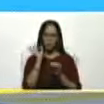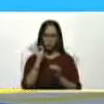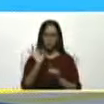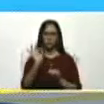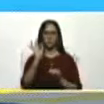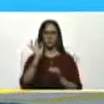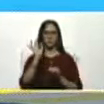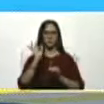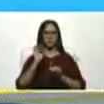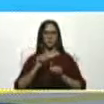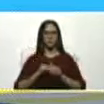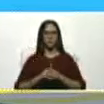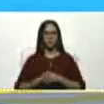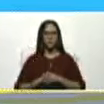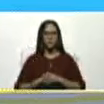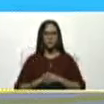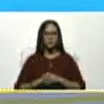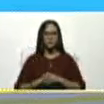en la I.